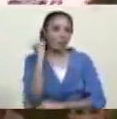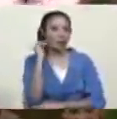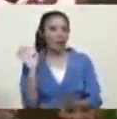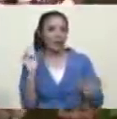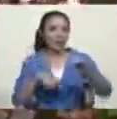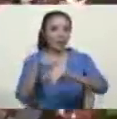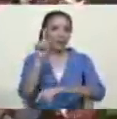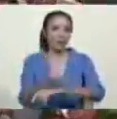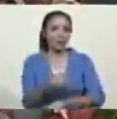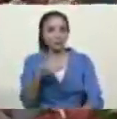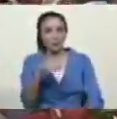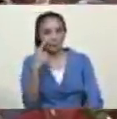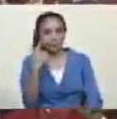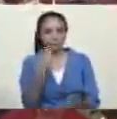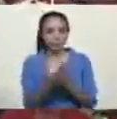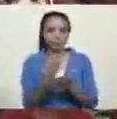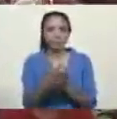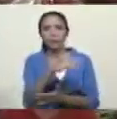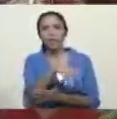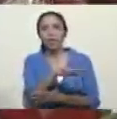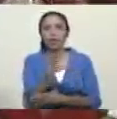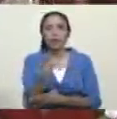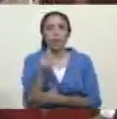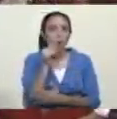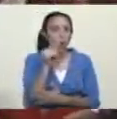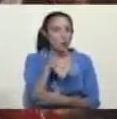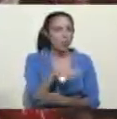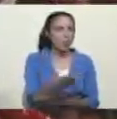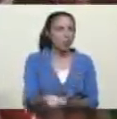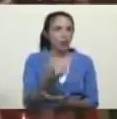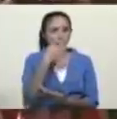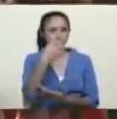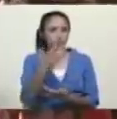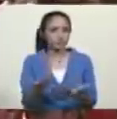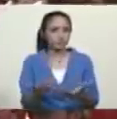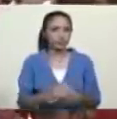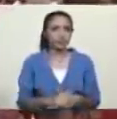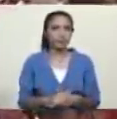Vamos a ver, vamos a ver. ¿Dónde están los hombres de Portuguesa?